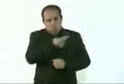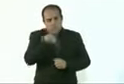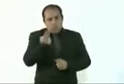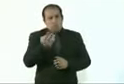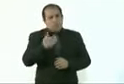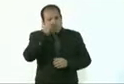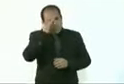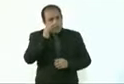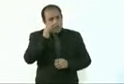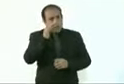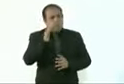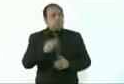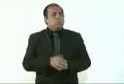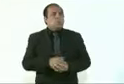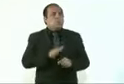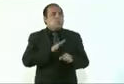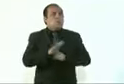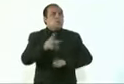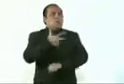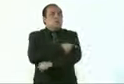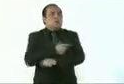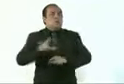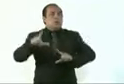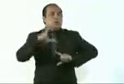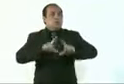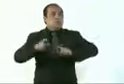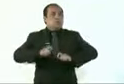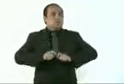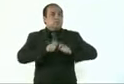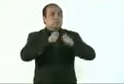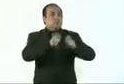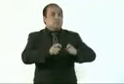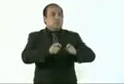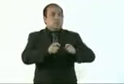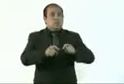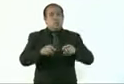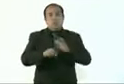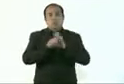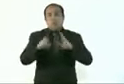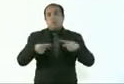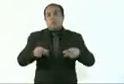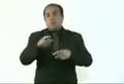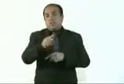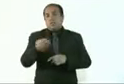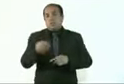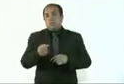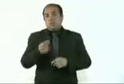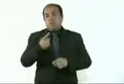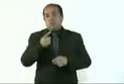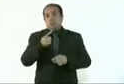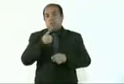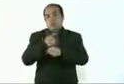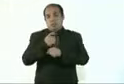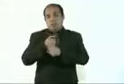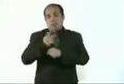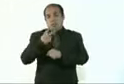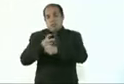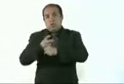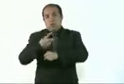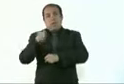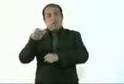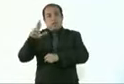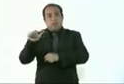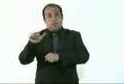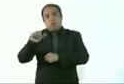cuál es la dosis de laboratorio que se le aplicará. Por ejemplo, hay gente que recibió las dos primeras de AstraZeneca o otras